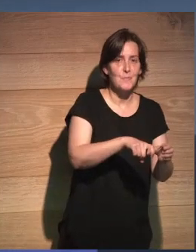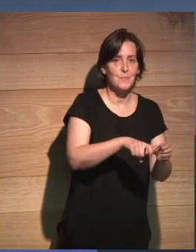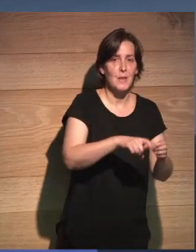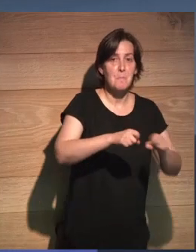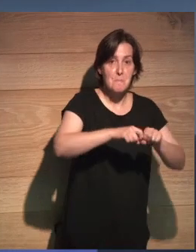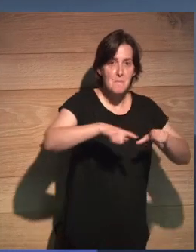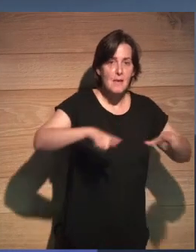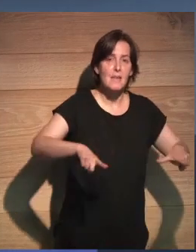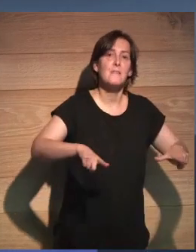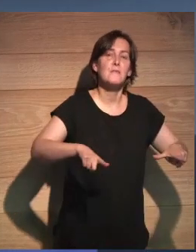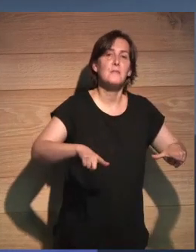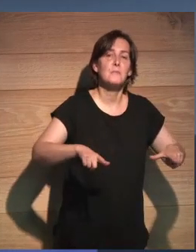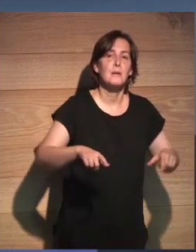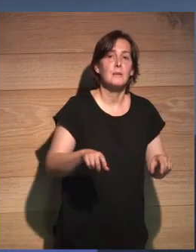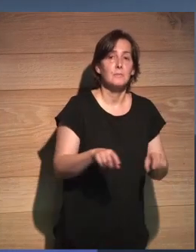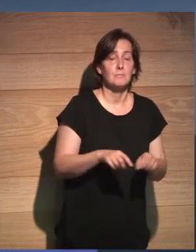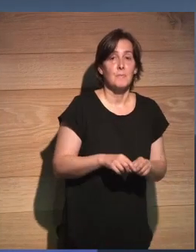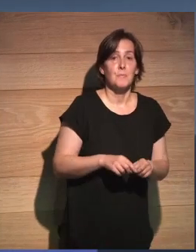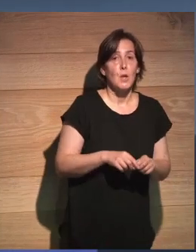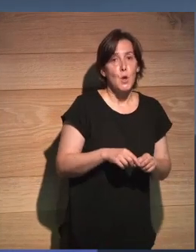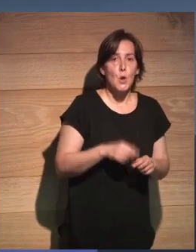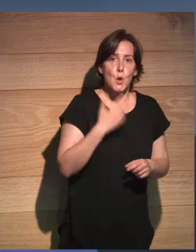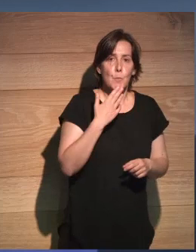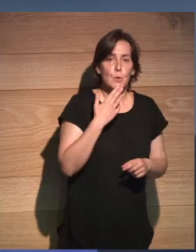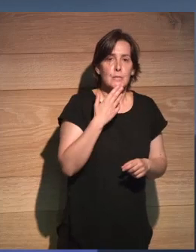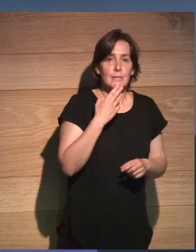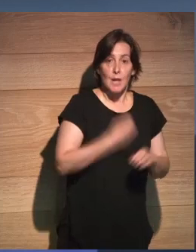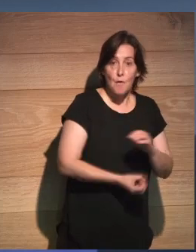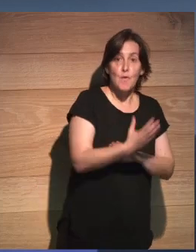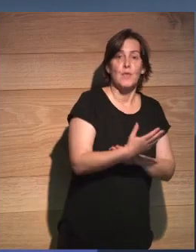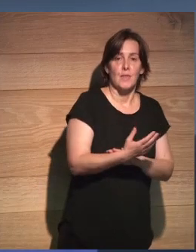la plataforma como miembro fundador y, por lo